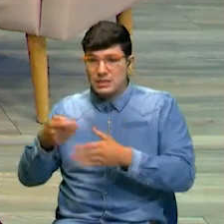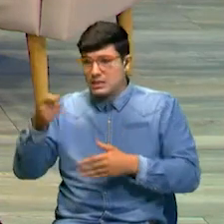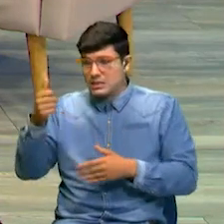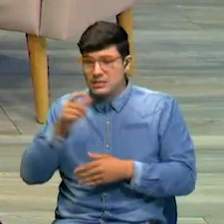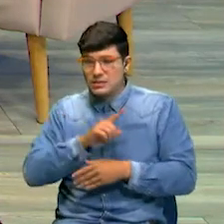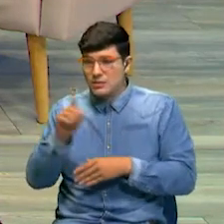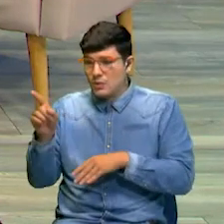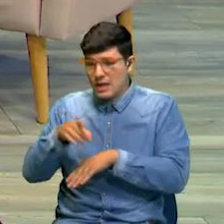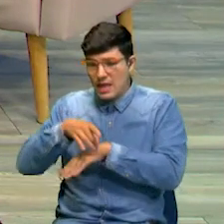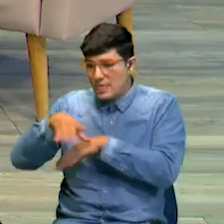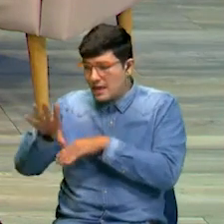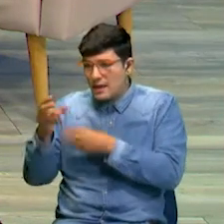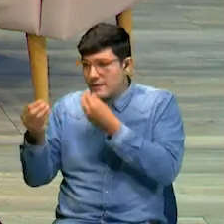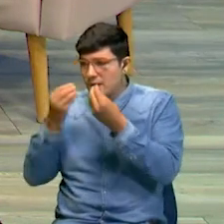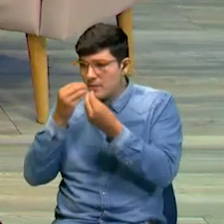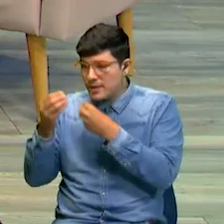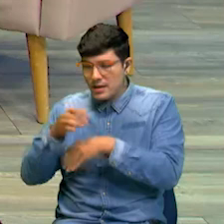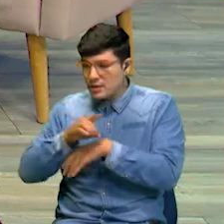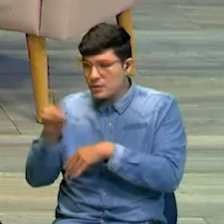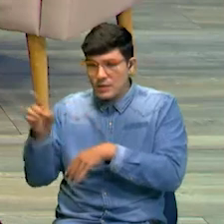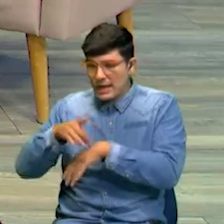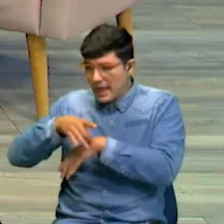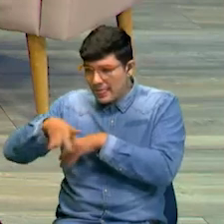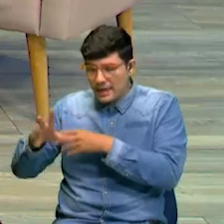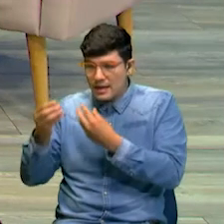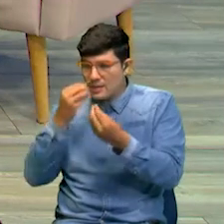la dejaba ni comer.